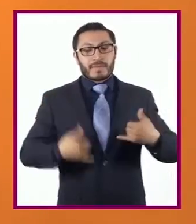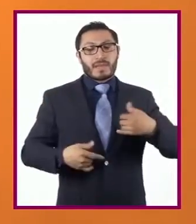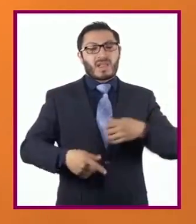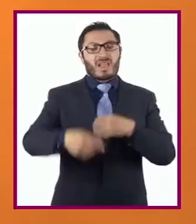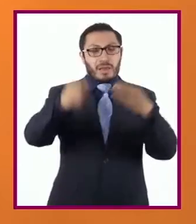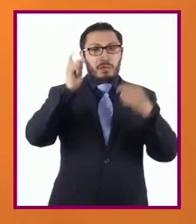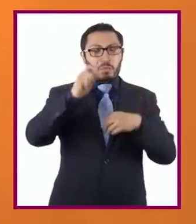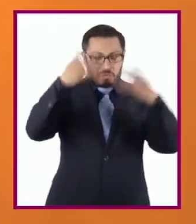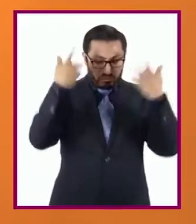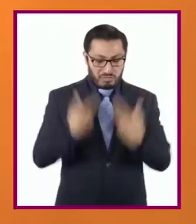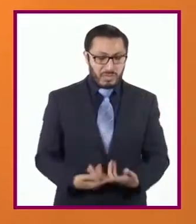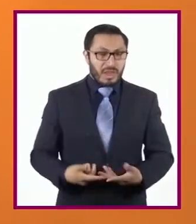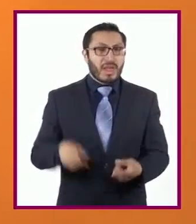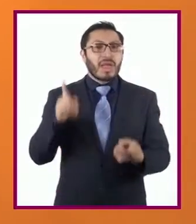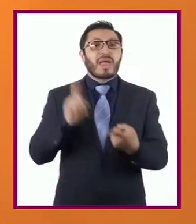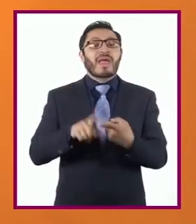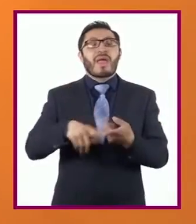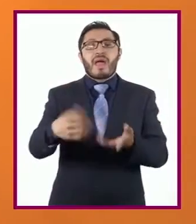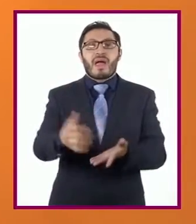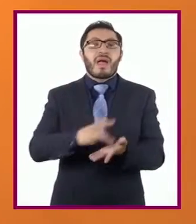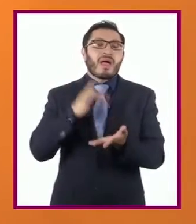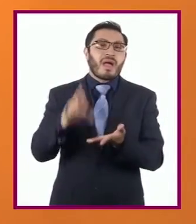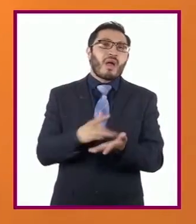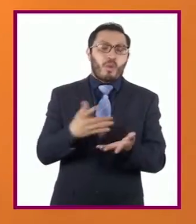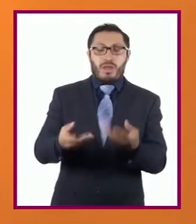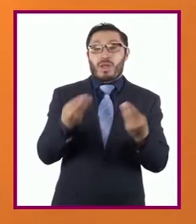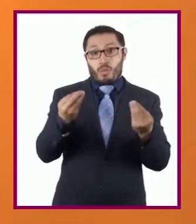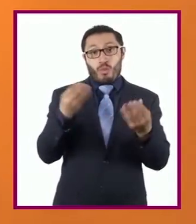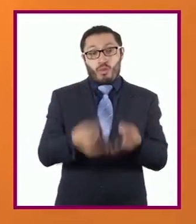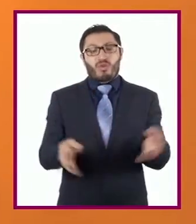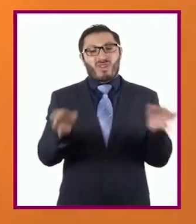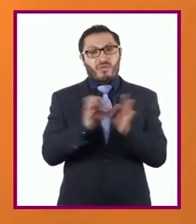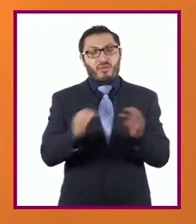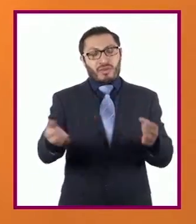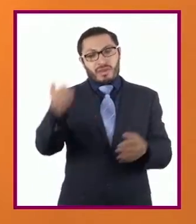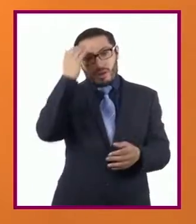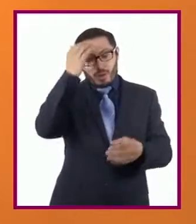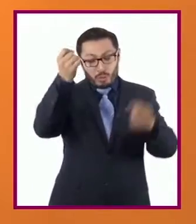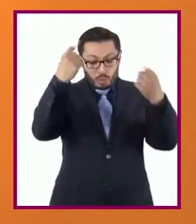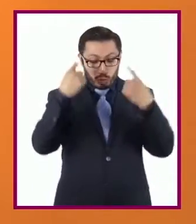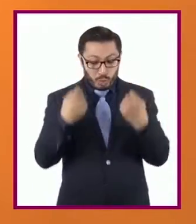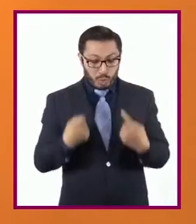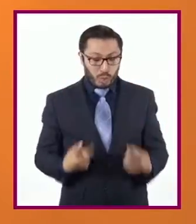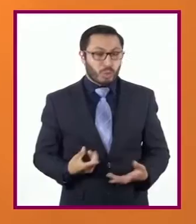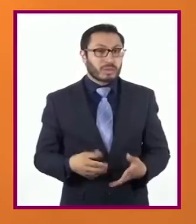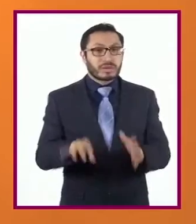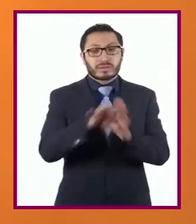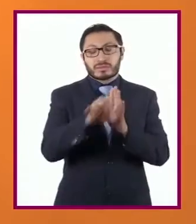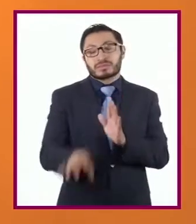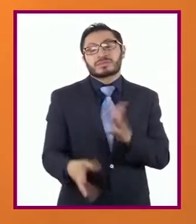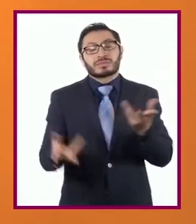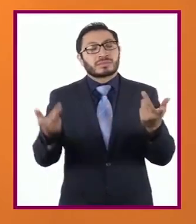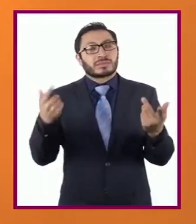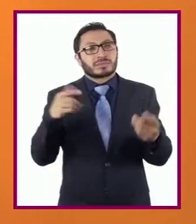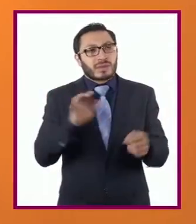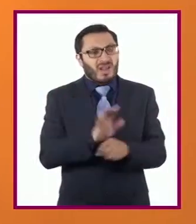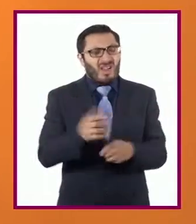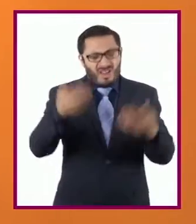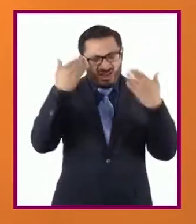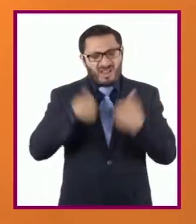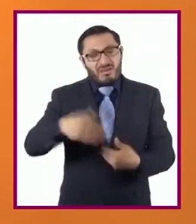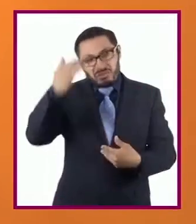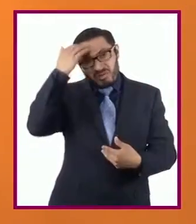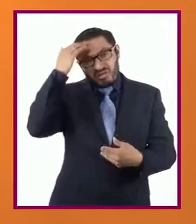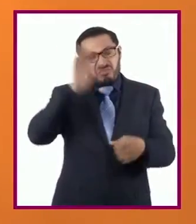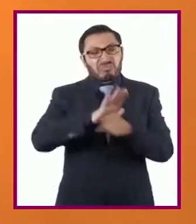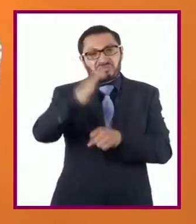quién cuenta. Y para eso también hay muchas técnicas de autoconocimiento. Uno mismo siempre va a conocer cuáles son sus habilidades